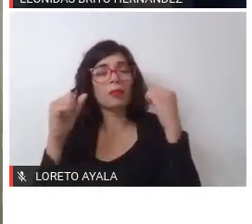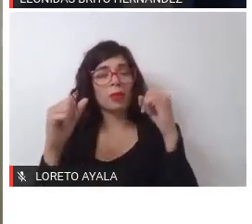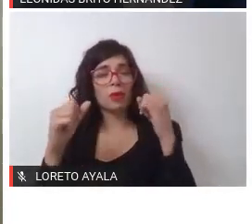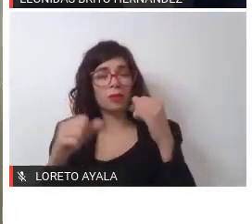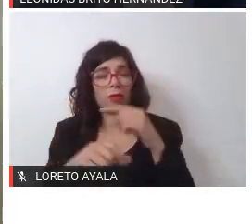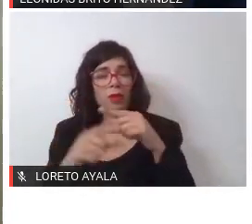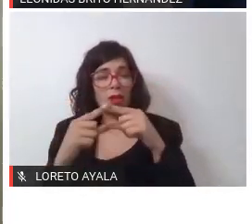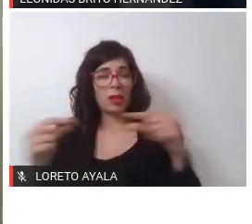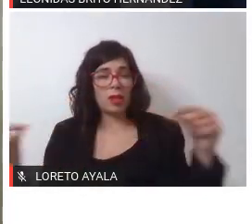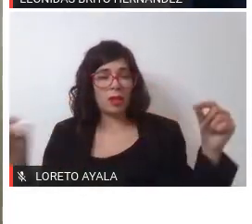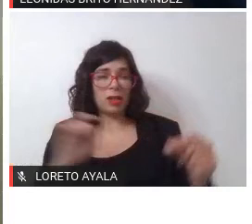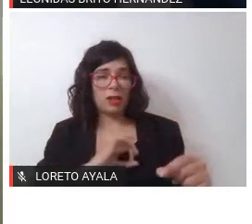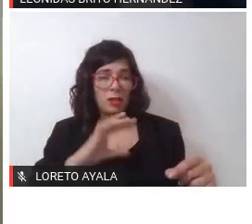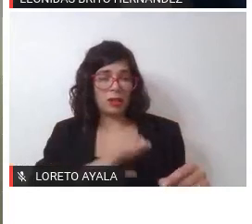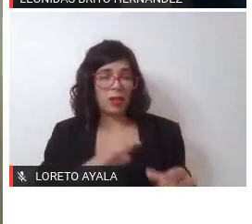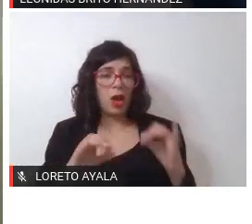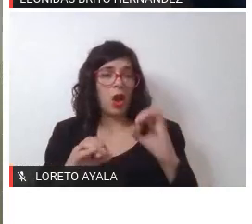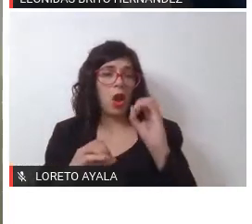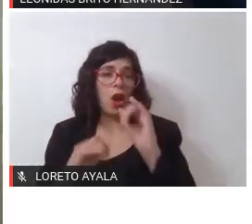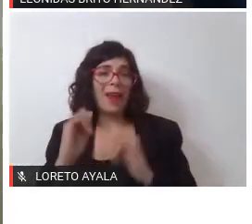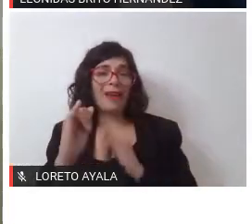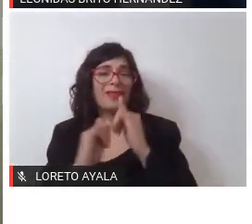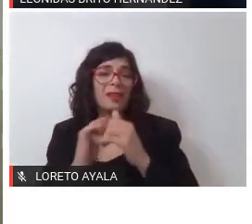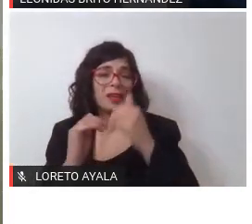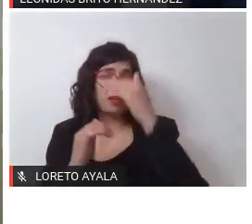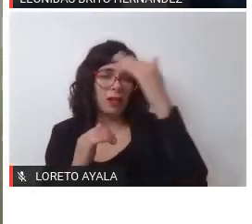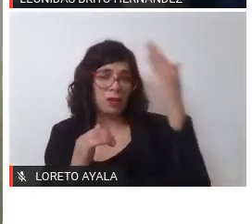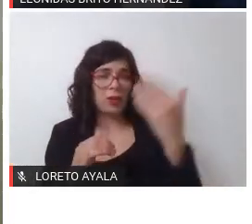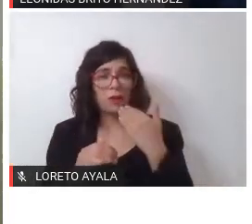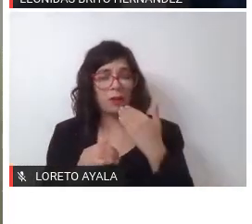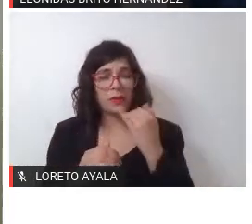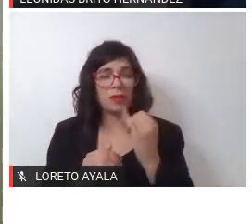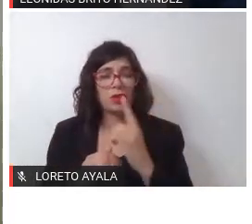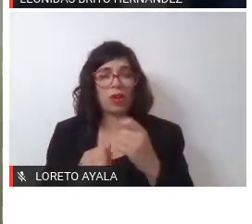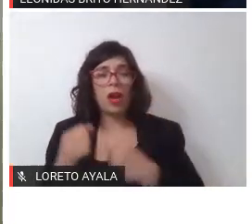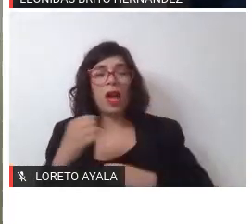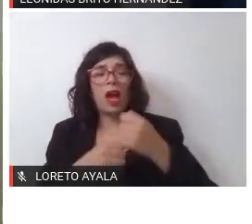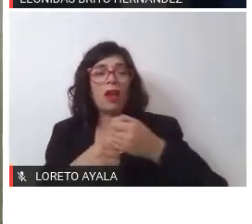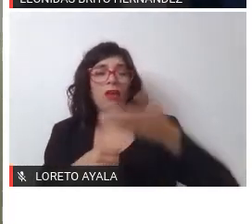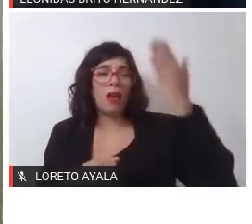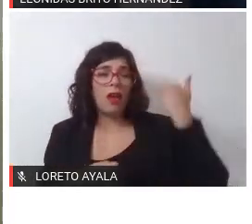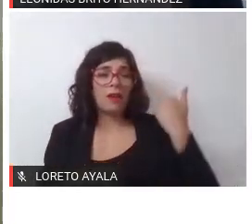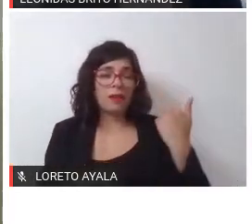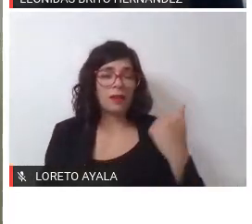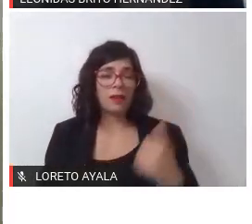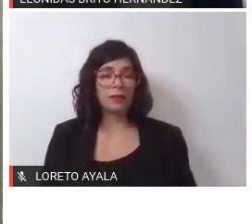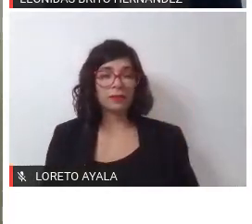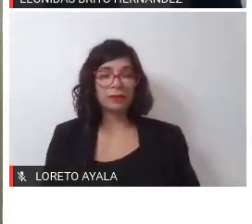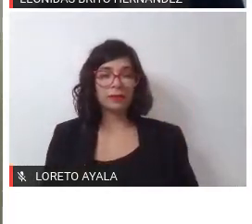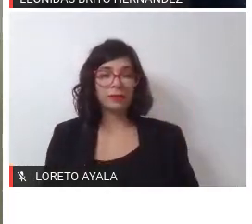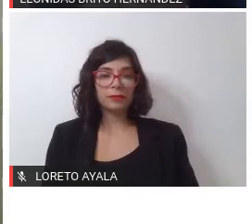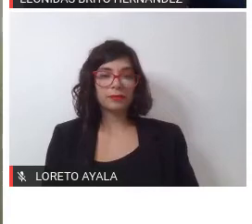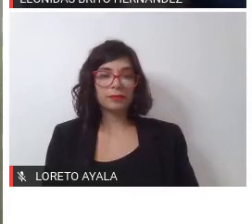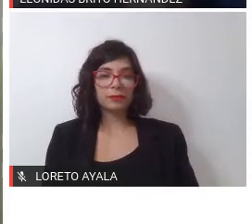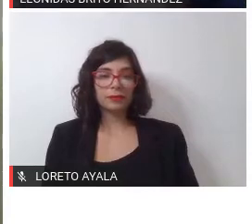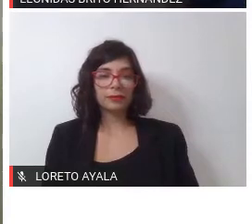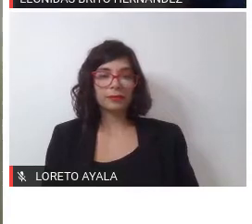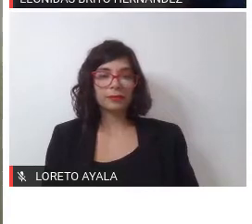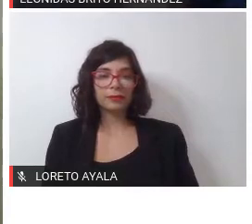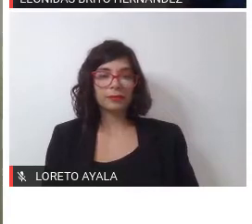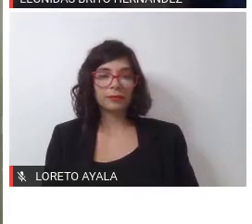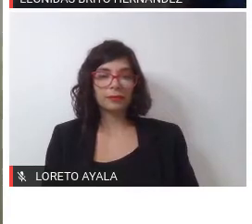o internacionales en años anteriores? Ah, menos mal que Eric se paleteó esta